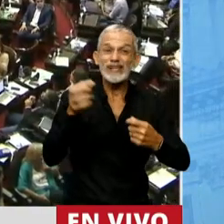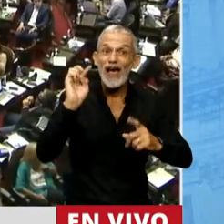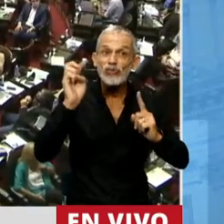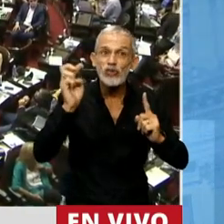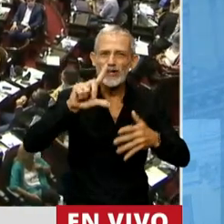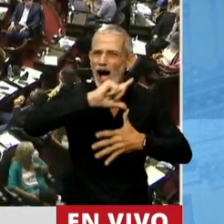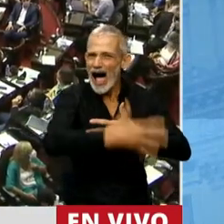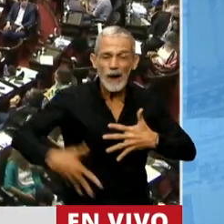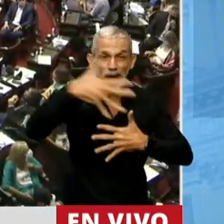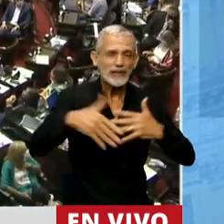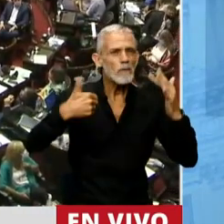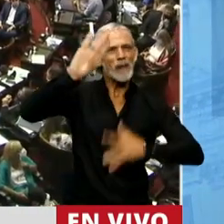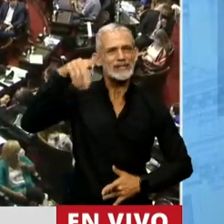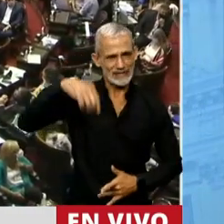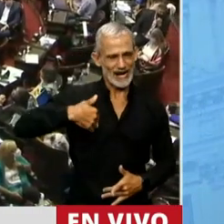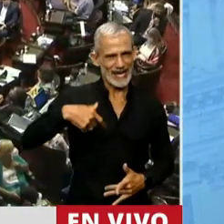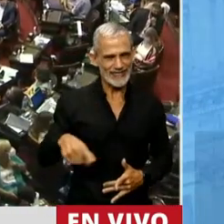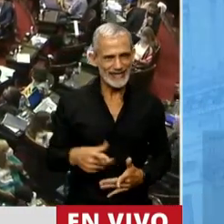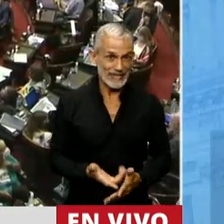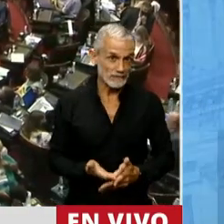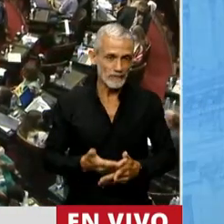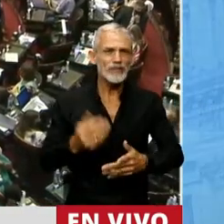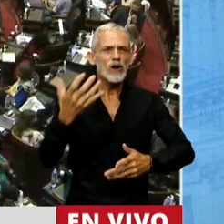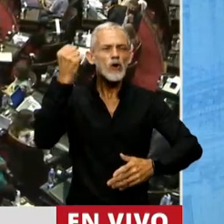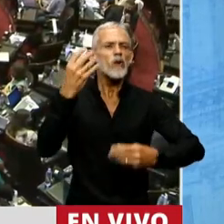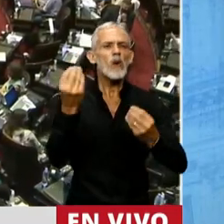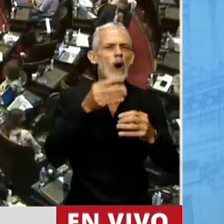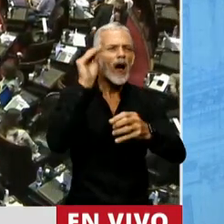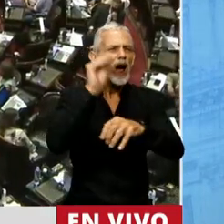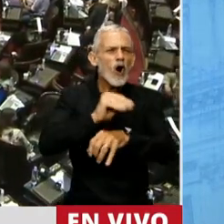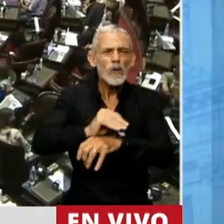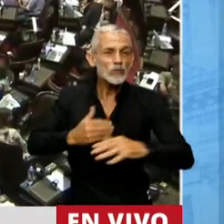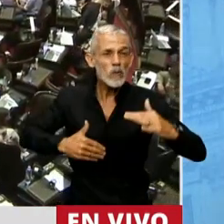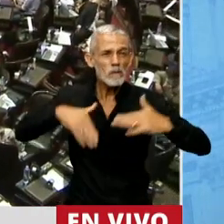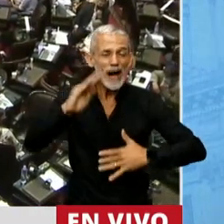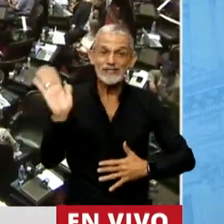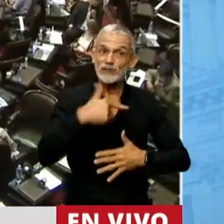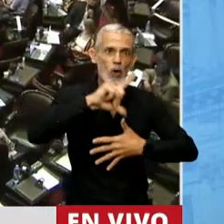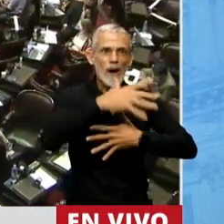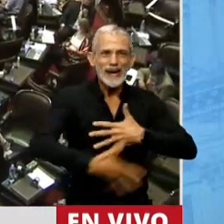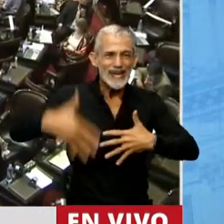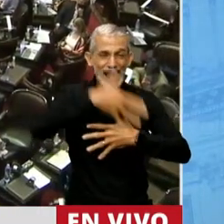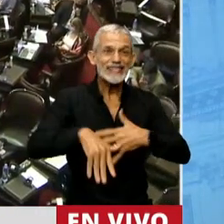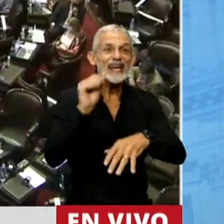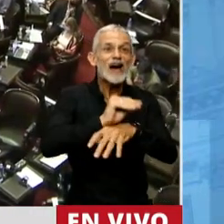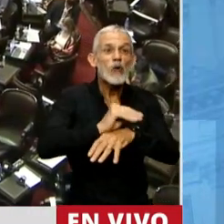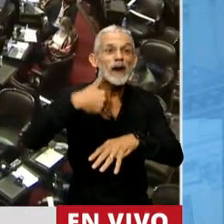de toda América Latina. Logramos la cobertura más alta de toda América Latina.